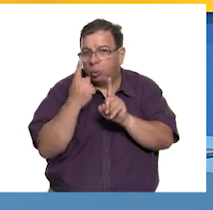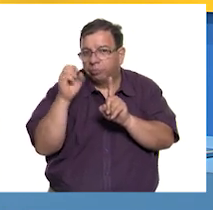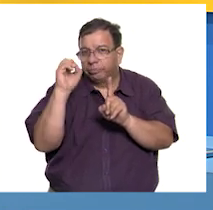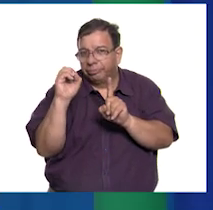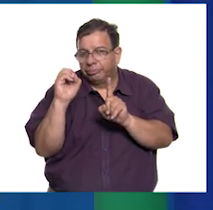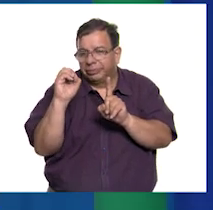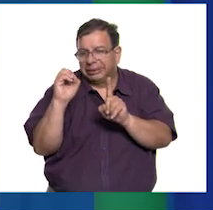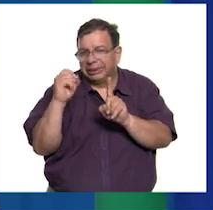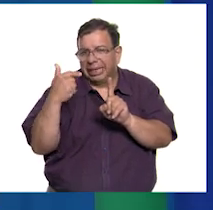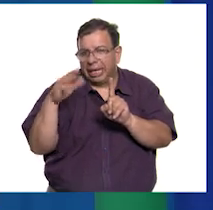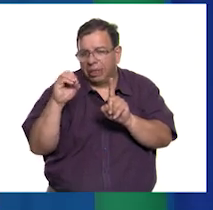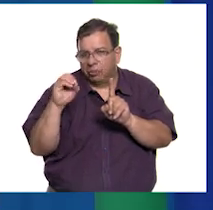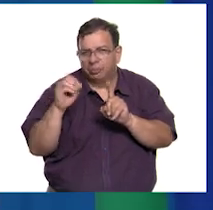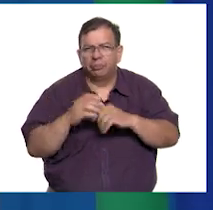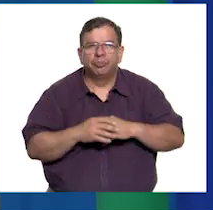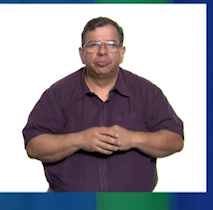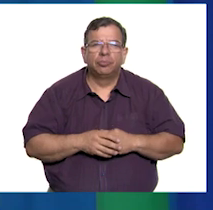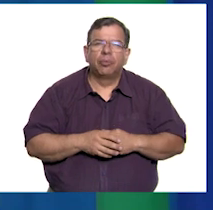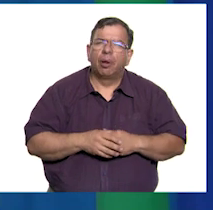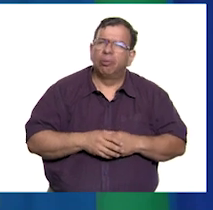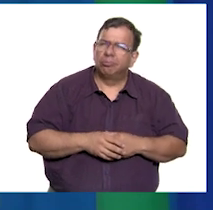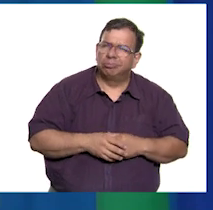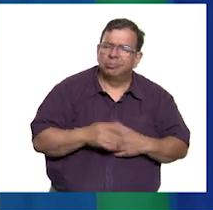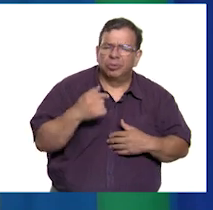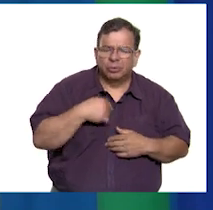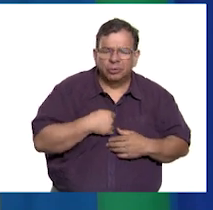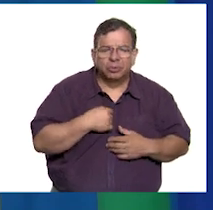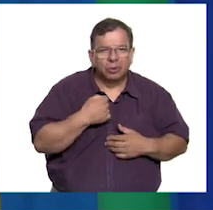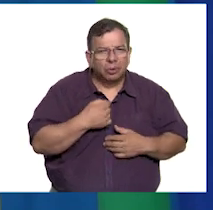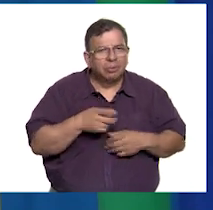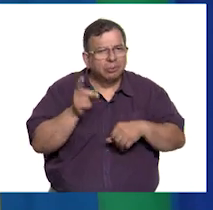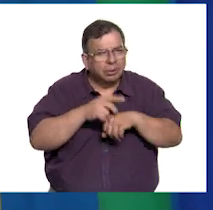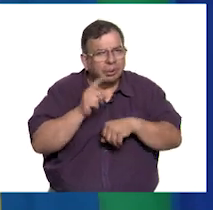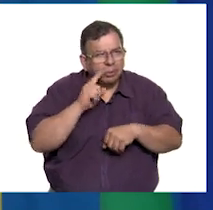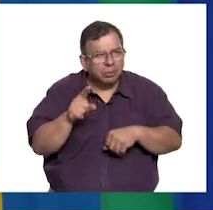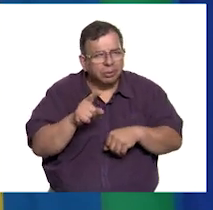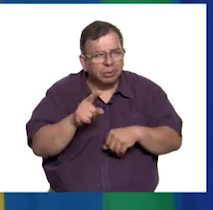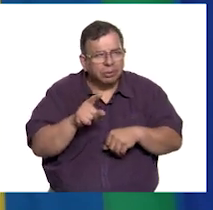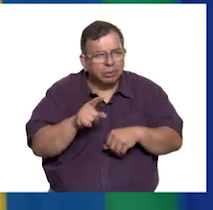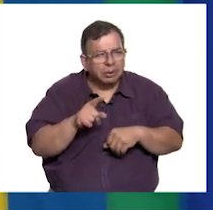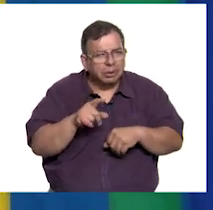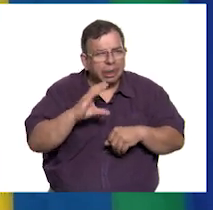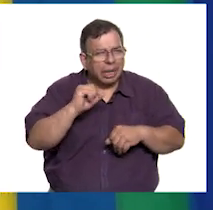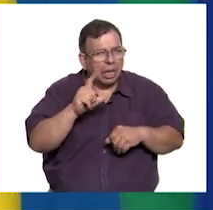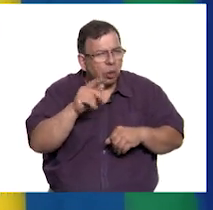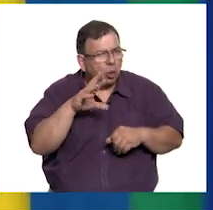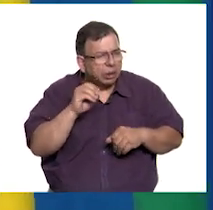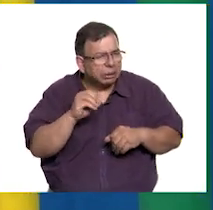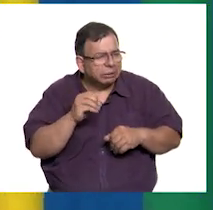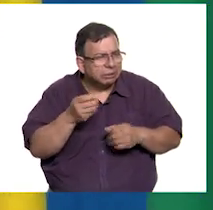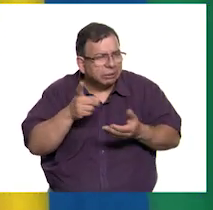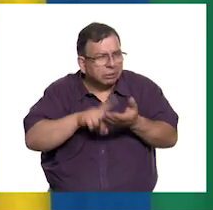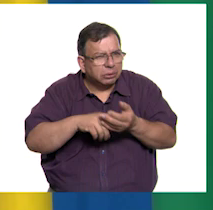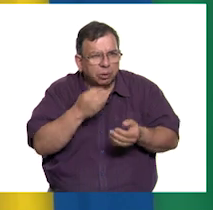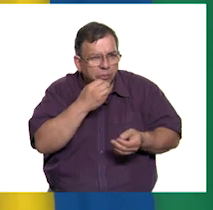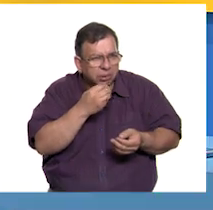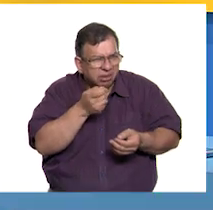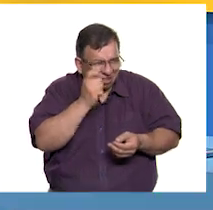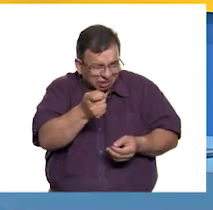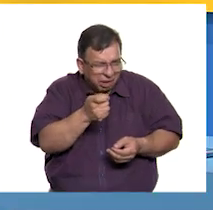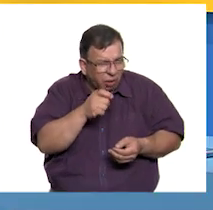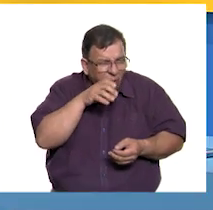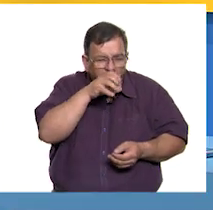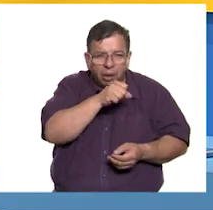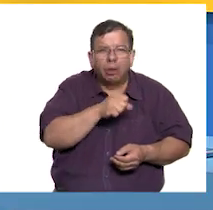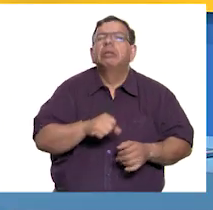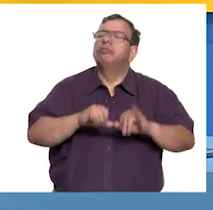centígrado. Yo escucho a diario acerca de las calorías en la comida. ¿Esto tiene algo que ver con el calor? Así